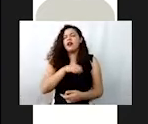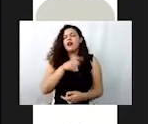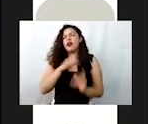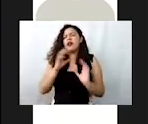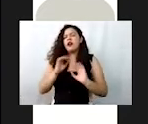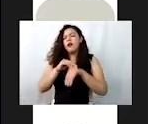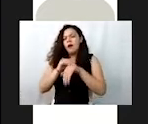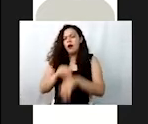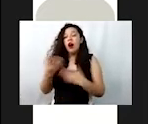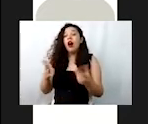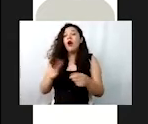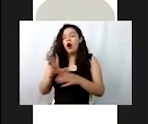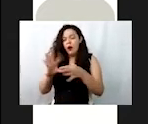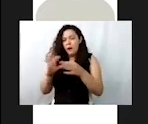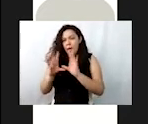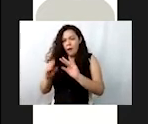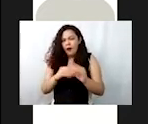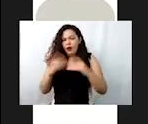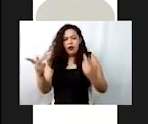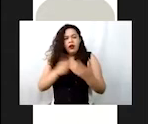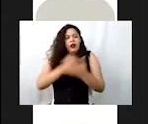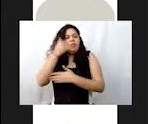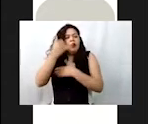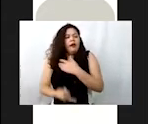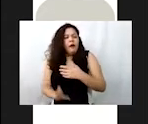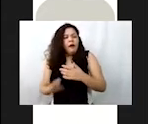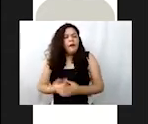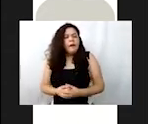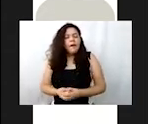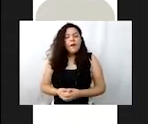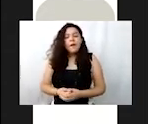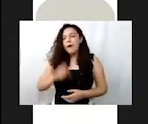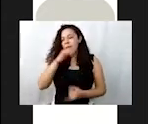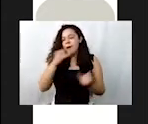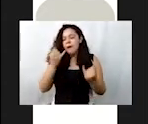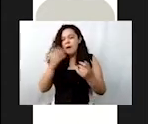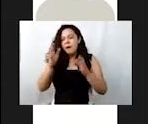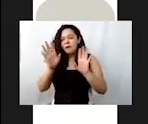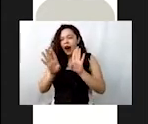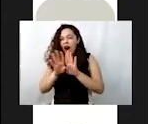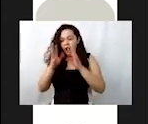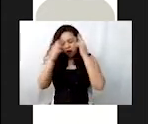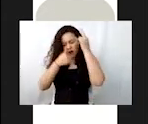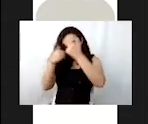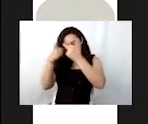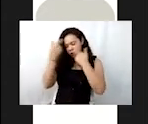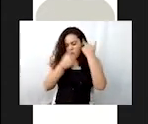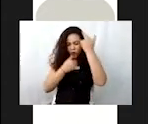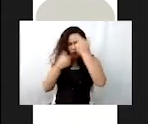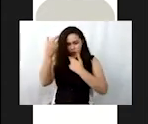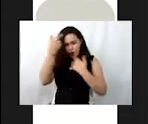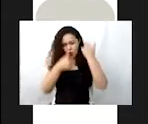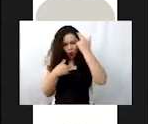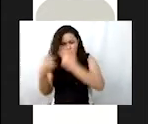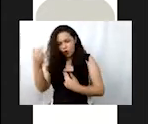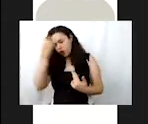¿no? Entonces, dentro de sus programas y también de la rendición de cuentas que hacen al haber realizado también